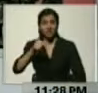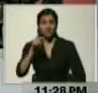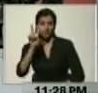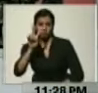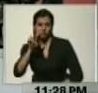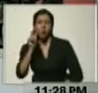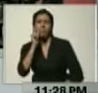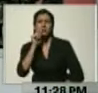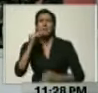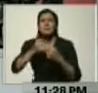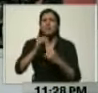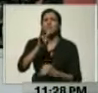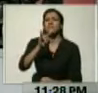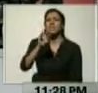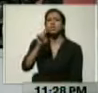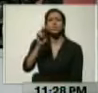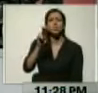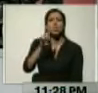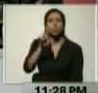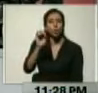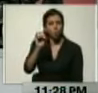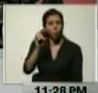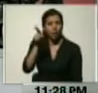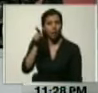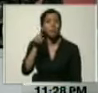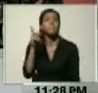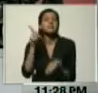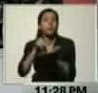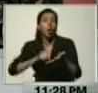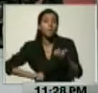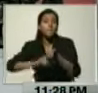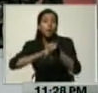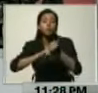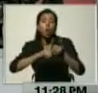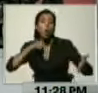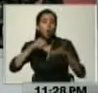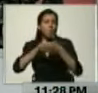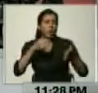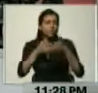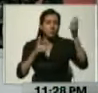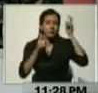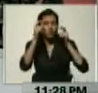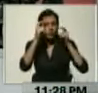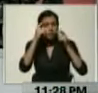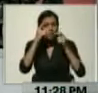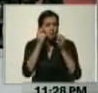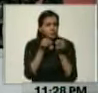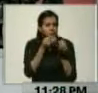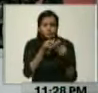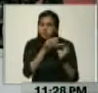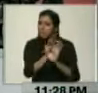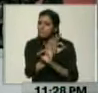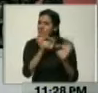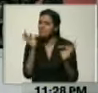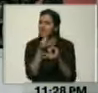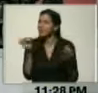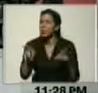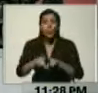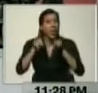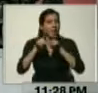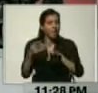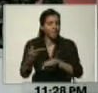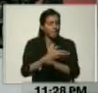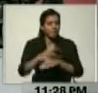apellido Viturro, en el golpe, y además cómo iba informando detalles, además que todo iba funcionando tal cual estaba